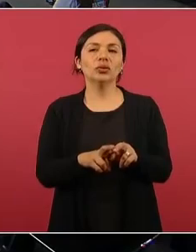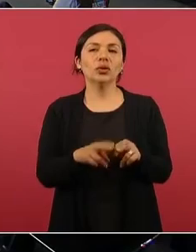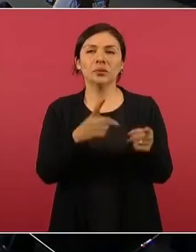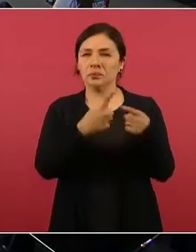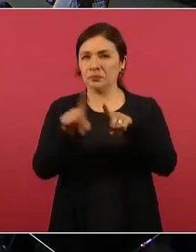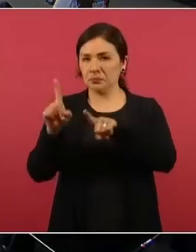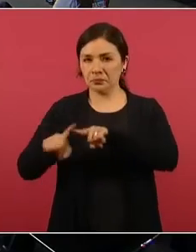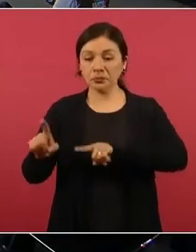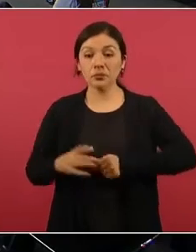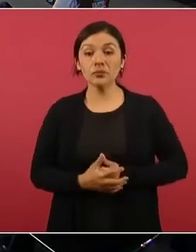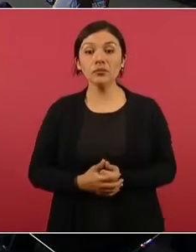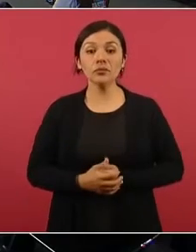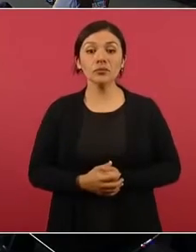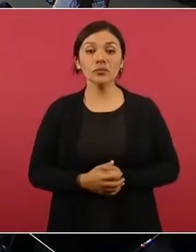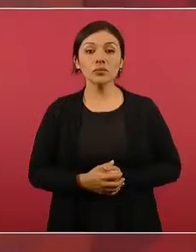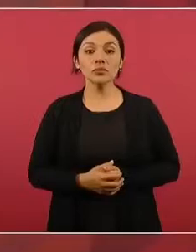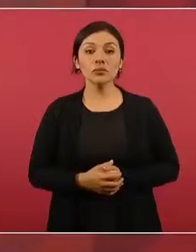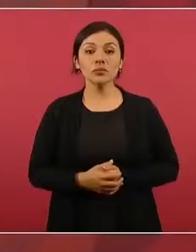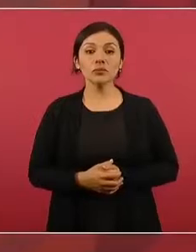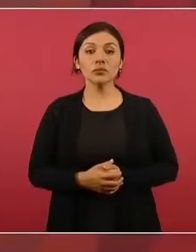y del